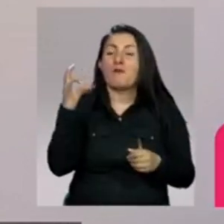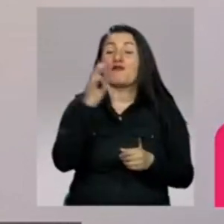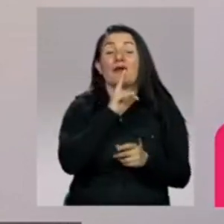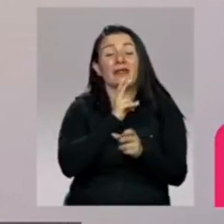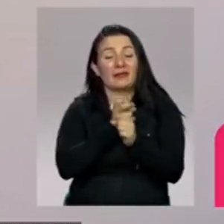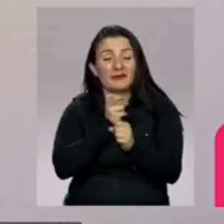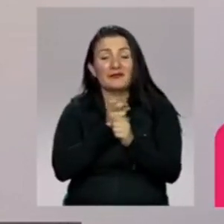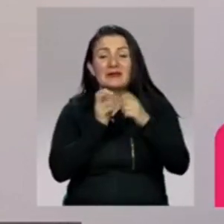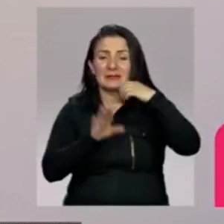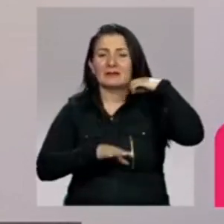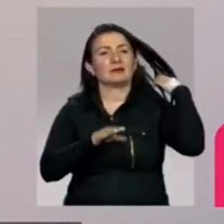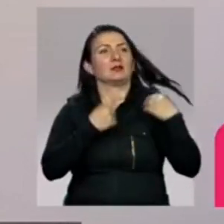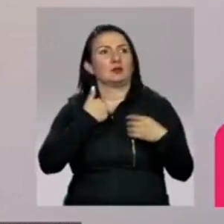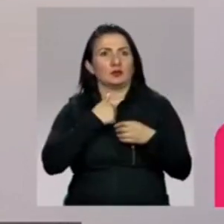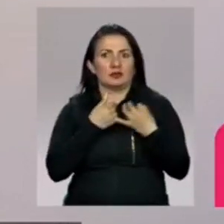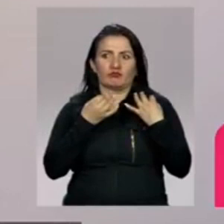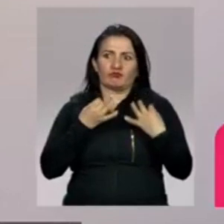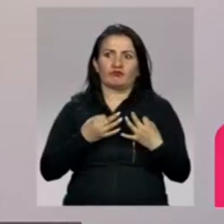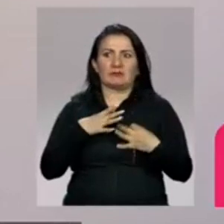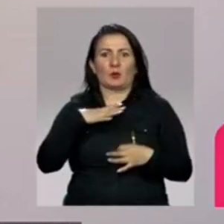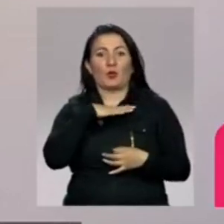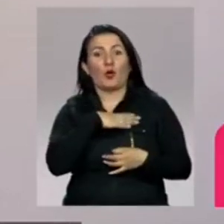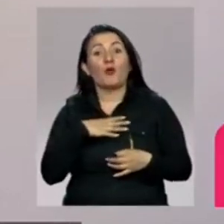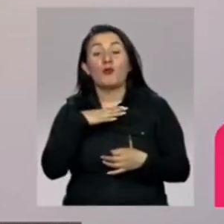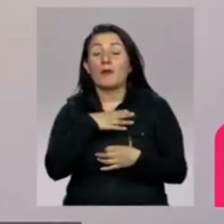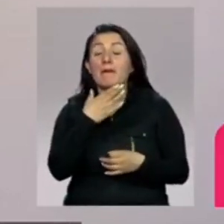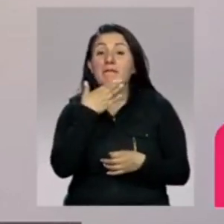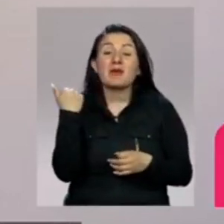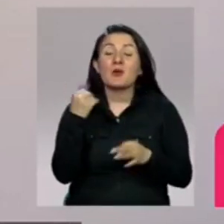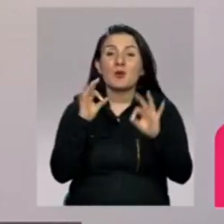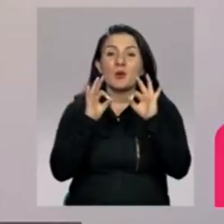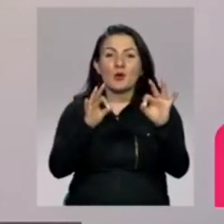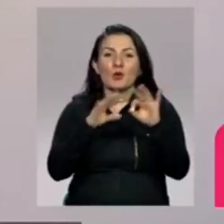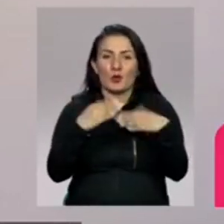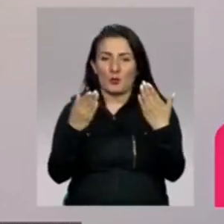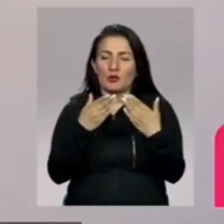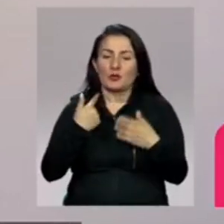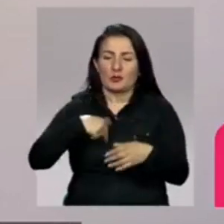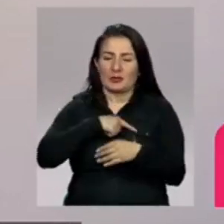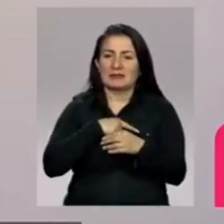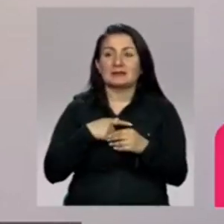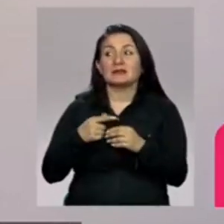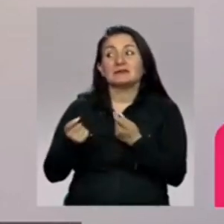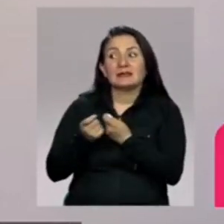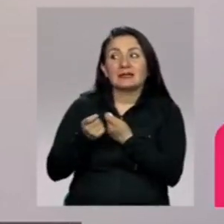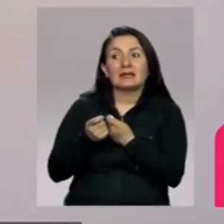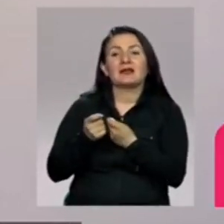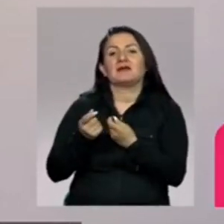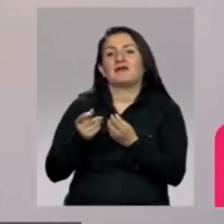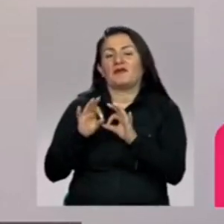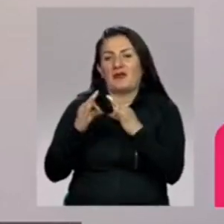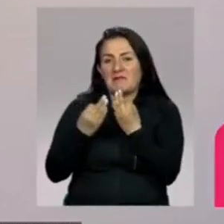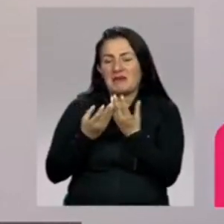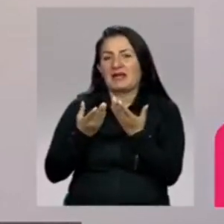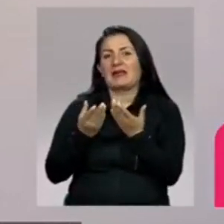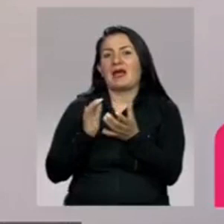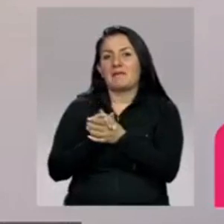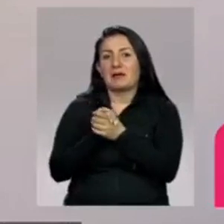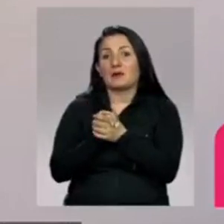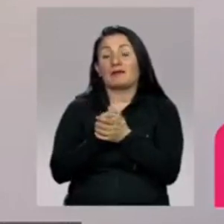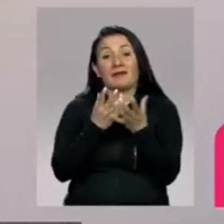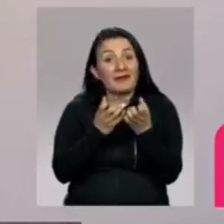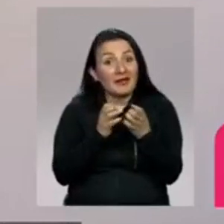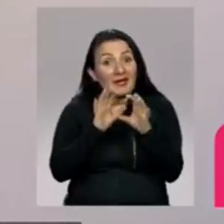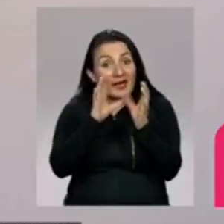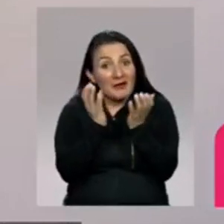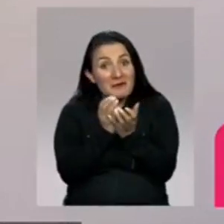difícil e implica tener conversaciones incómodas, pero la mejor manera de iniciarlo es con nuestro círculo cercano. Si queremos cambiar el mundo